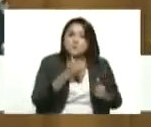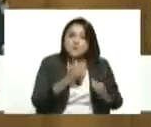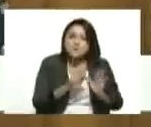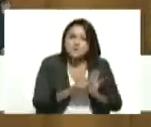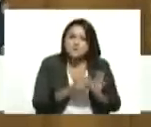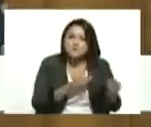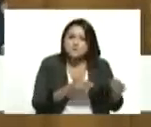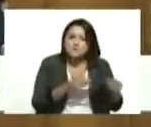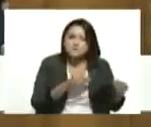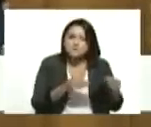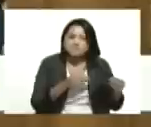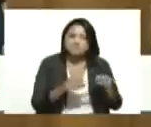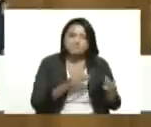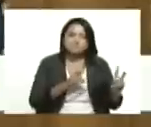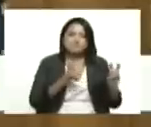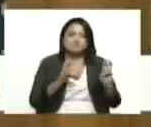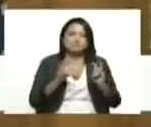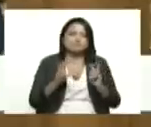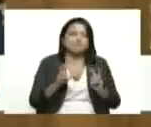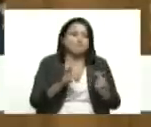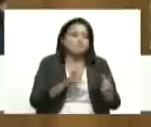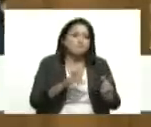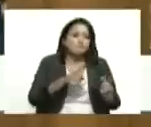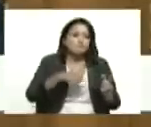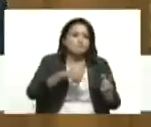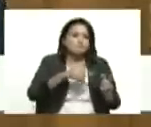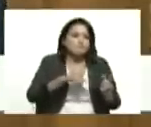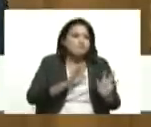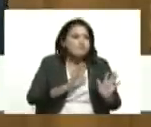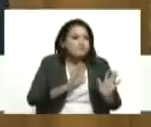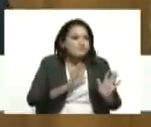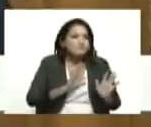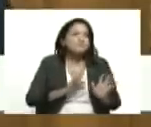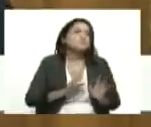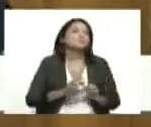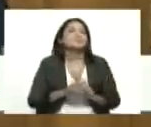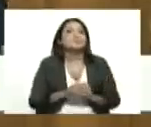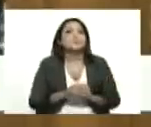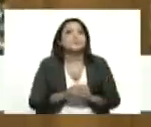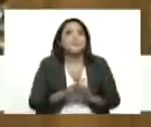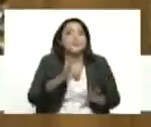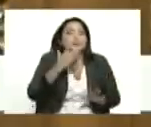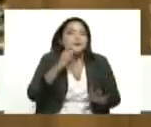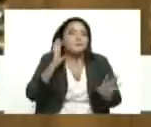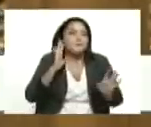origen lícito mezclado con bienes de ilícita procedencia. Usted,